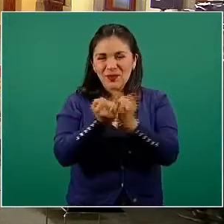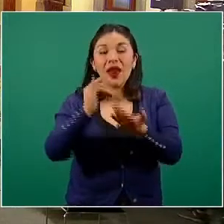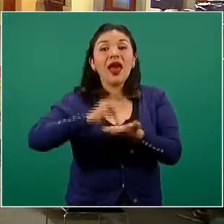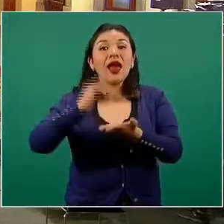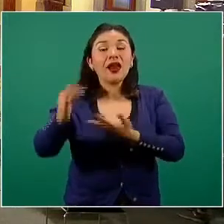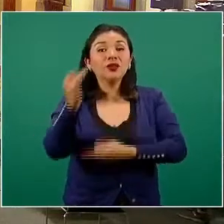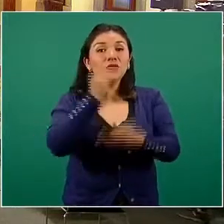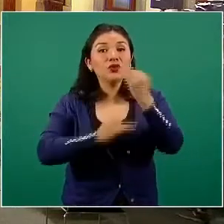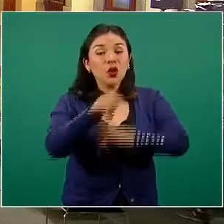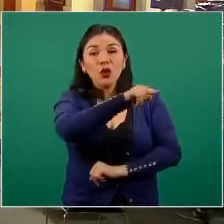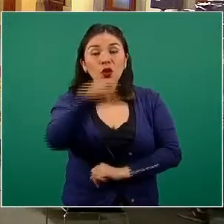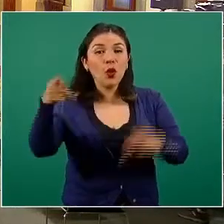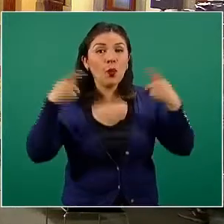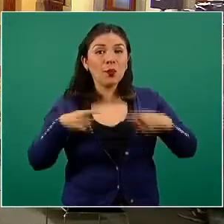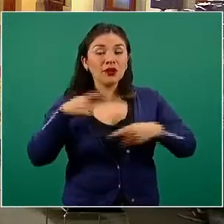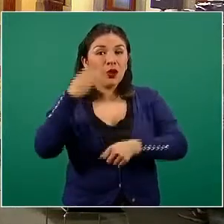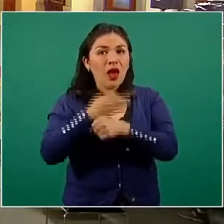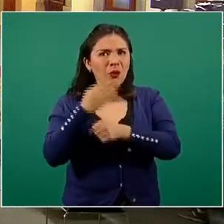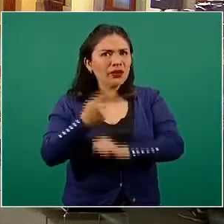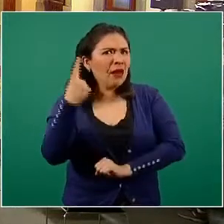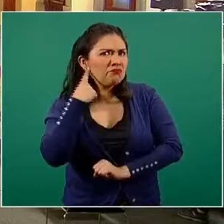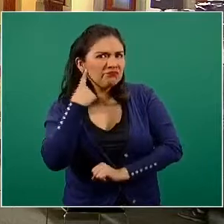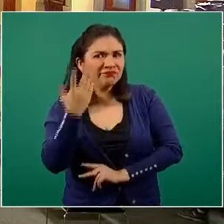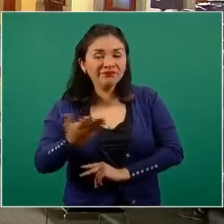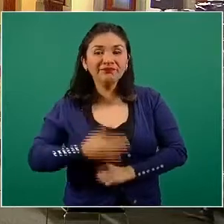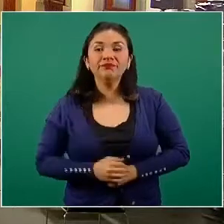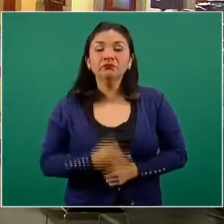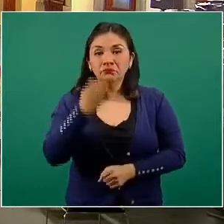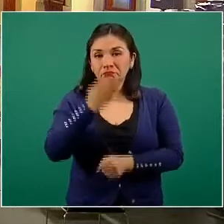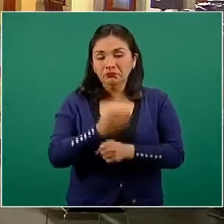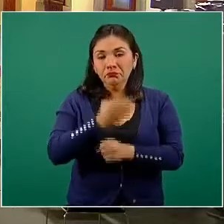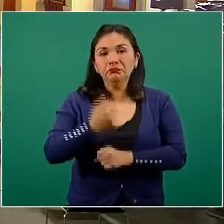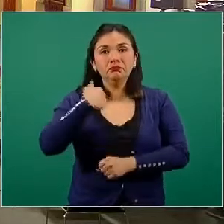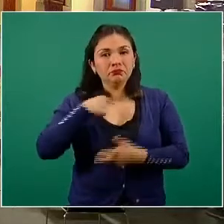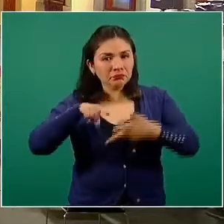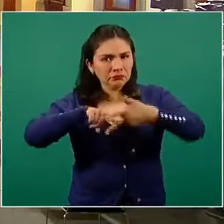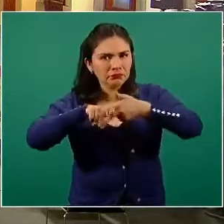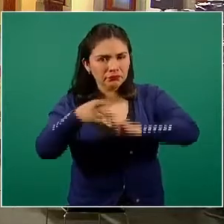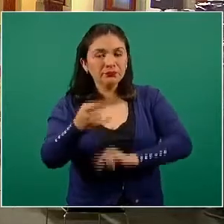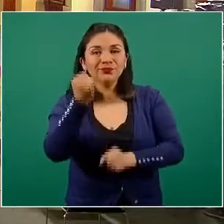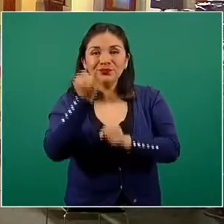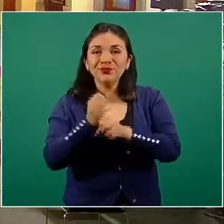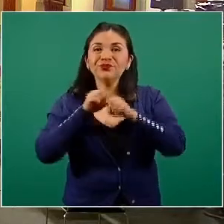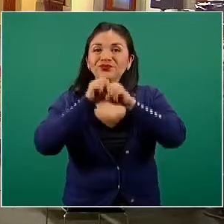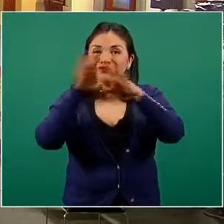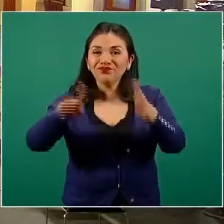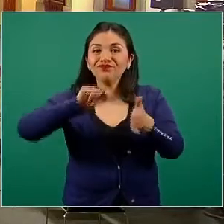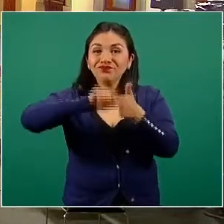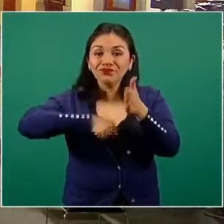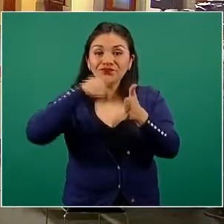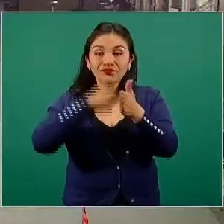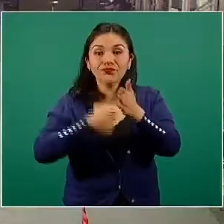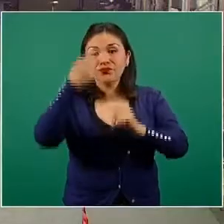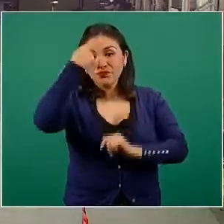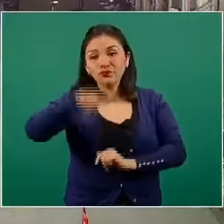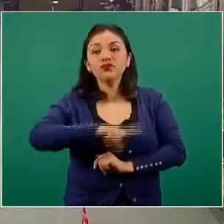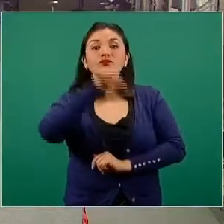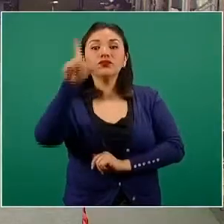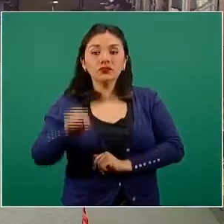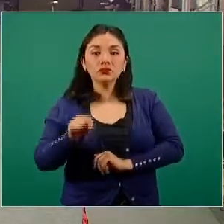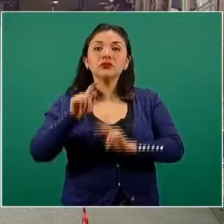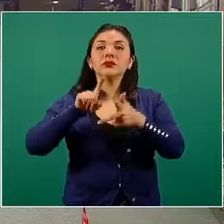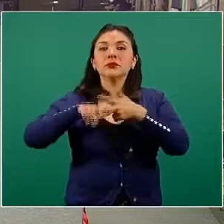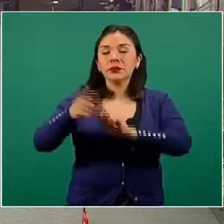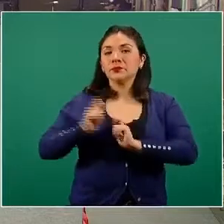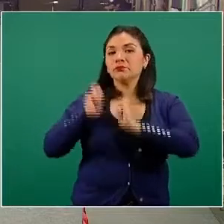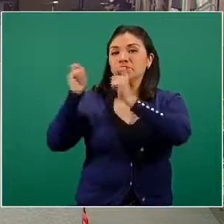a todos y todas que nos están escuchando. Y entonces voy a empezar primero yo con el informe técnico, para después darle la